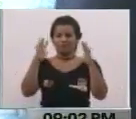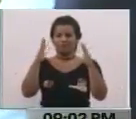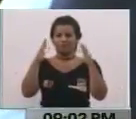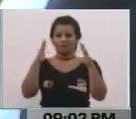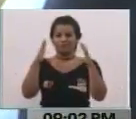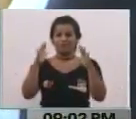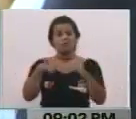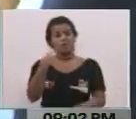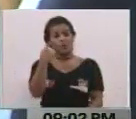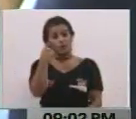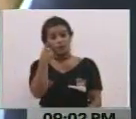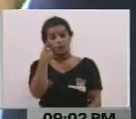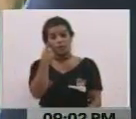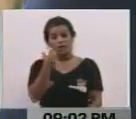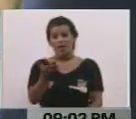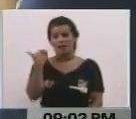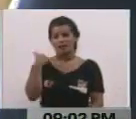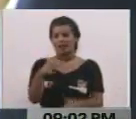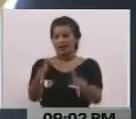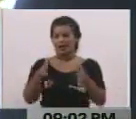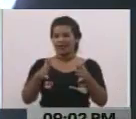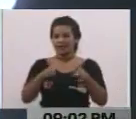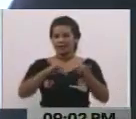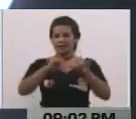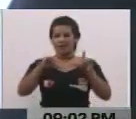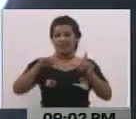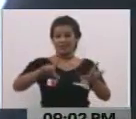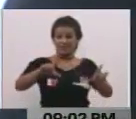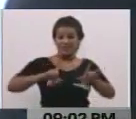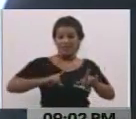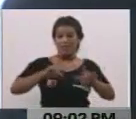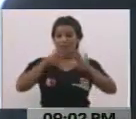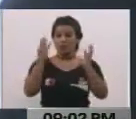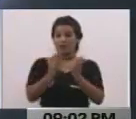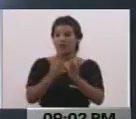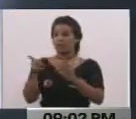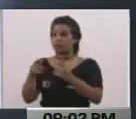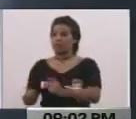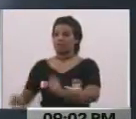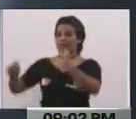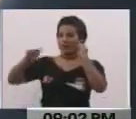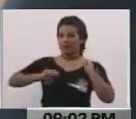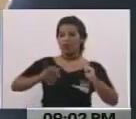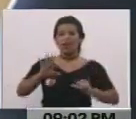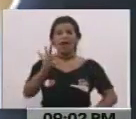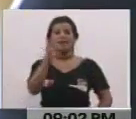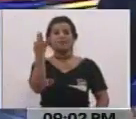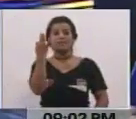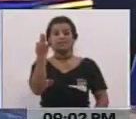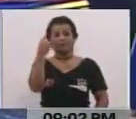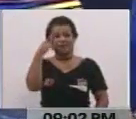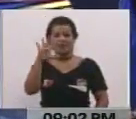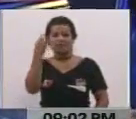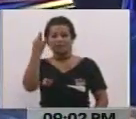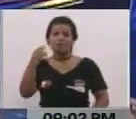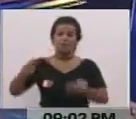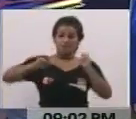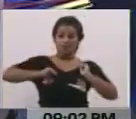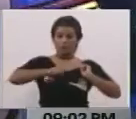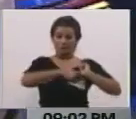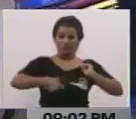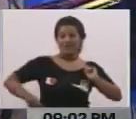Recuerdo cuando gané mi título mundial, que me condecoró con la orden José Félix Rivas. De la juventud. Y recuerdo que le